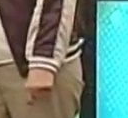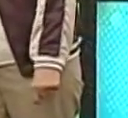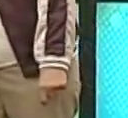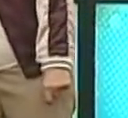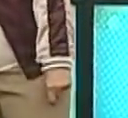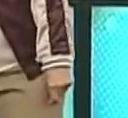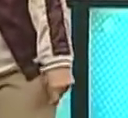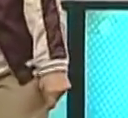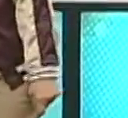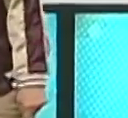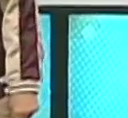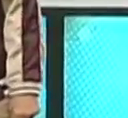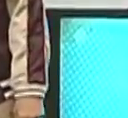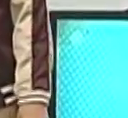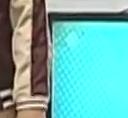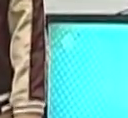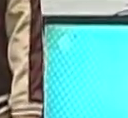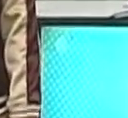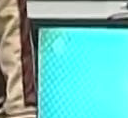Venezuela.